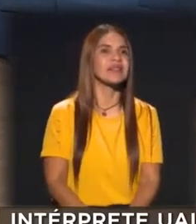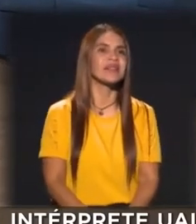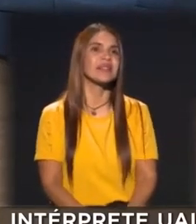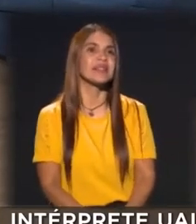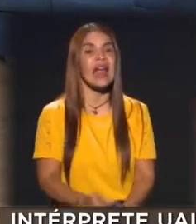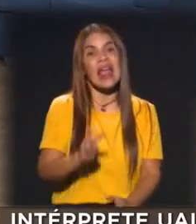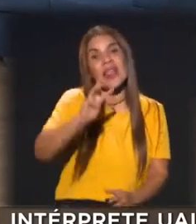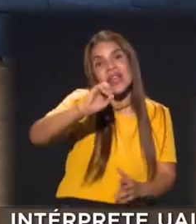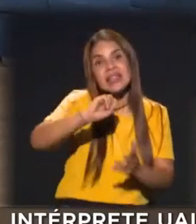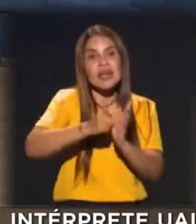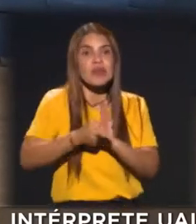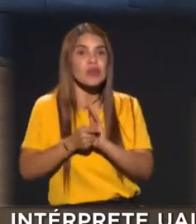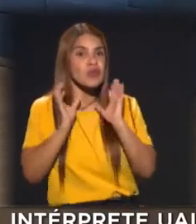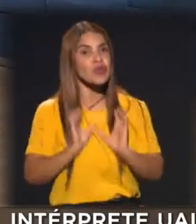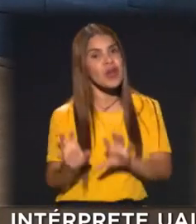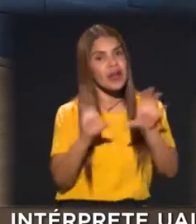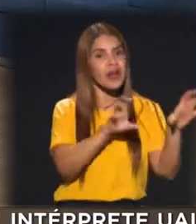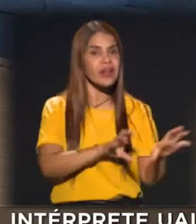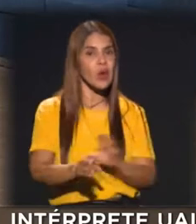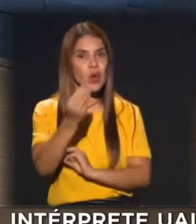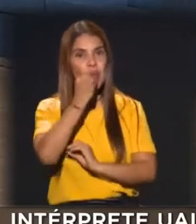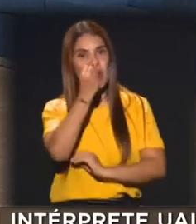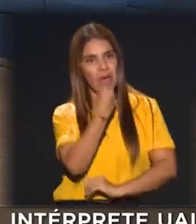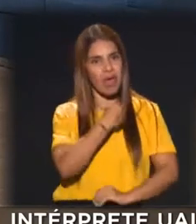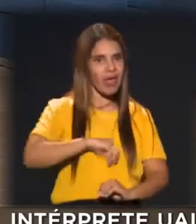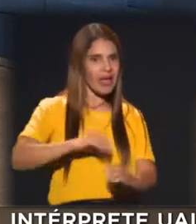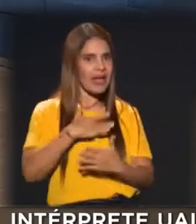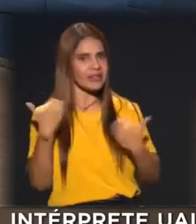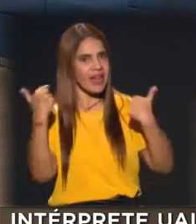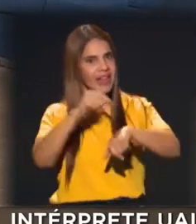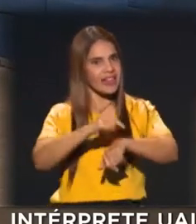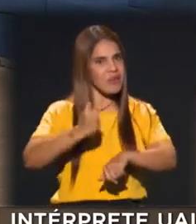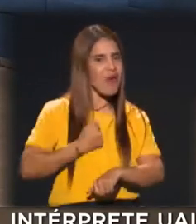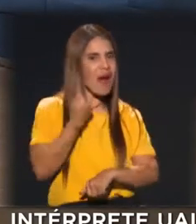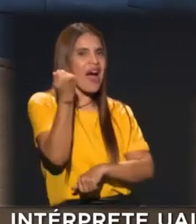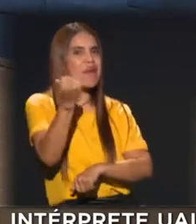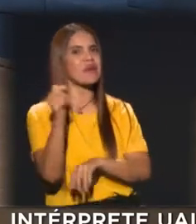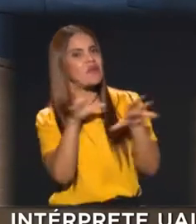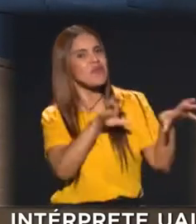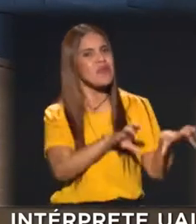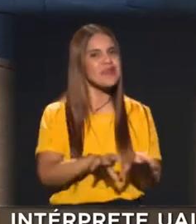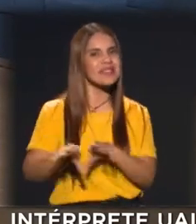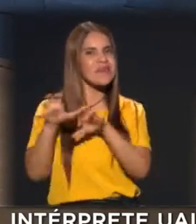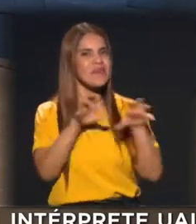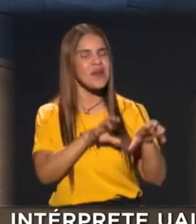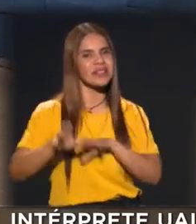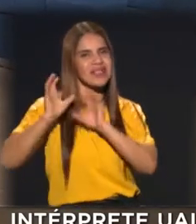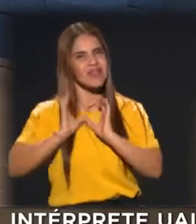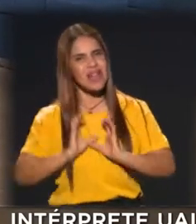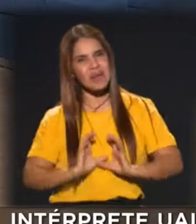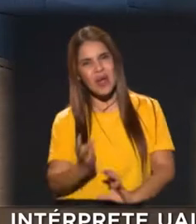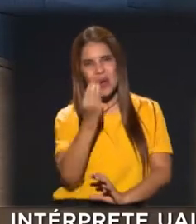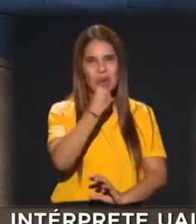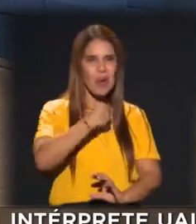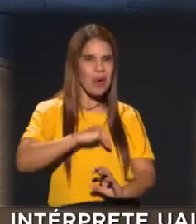30 minutos a mover el cuerpo, comida sana y aprovecha el tiempo. Ese es el mensaje, comer saludable.